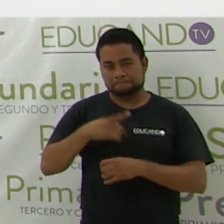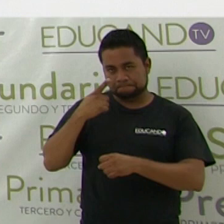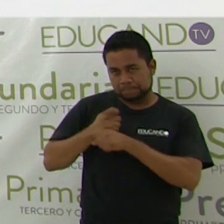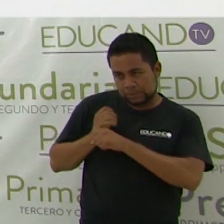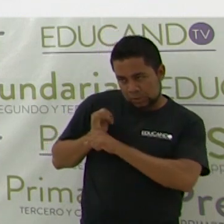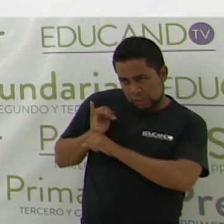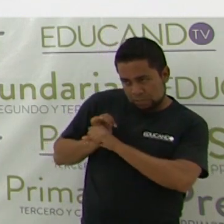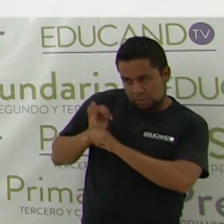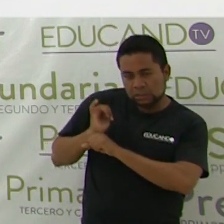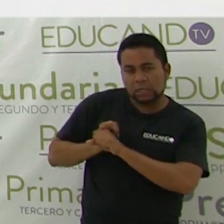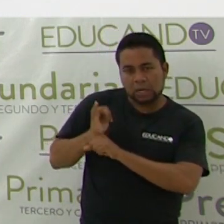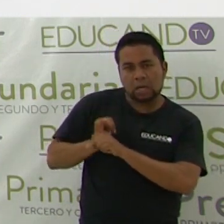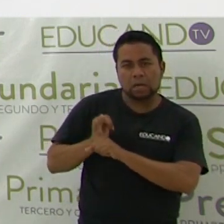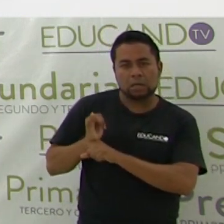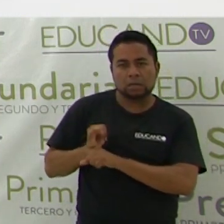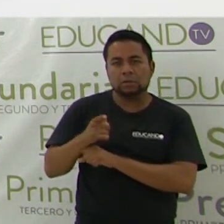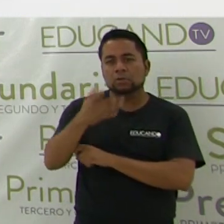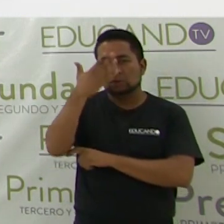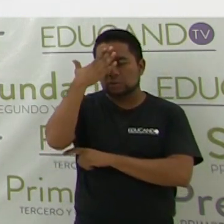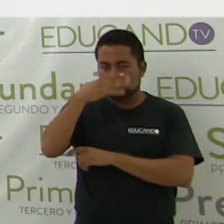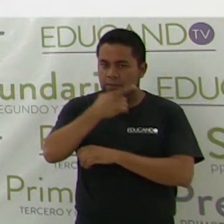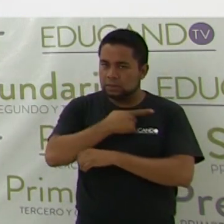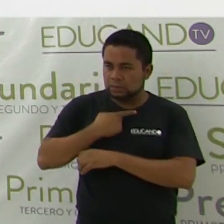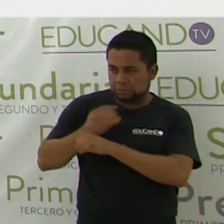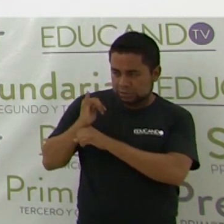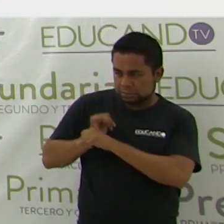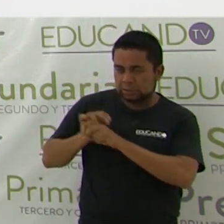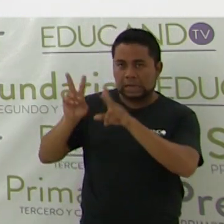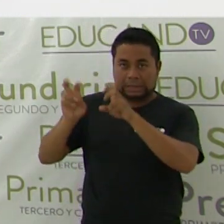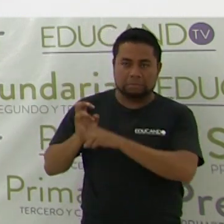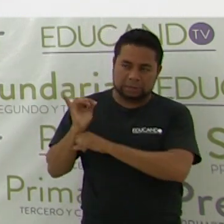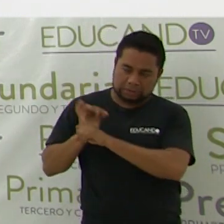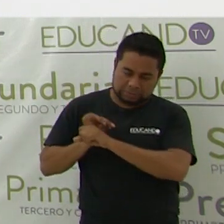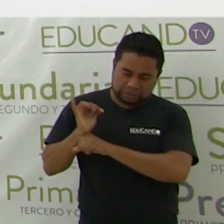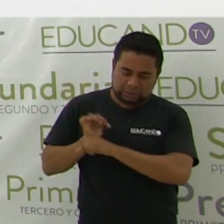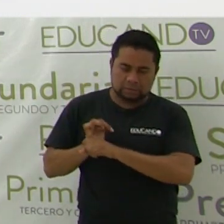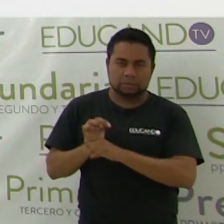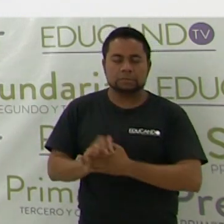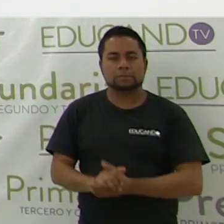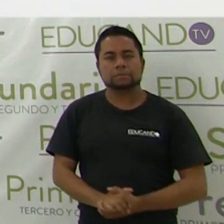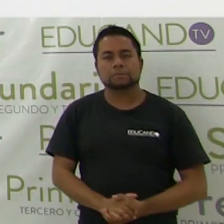investigar, ya saben, tienen que investigar un tema,